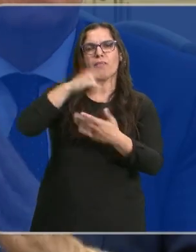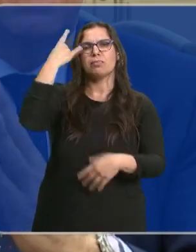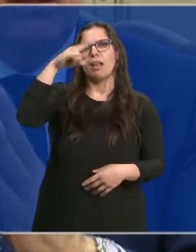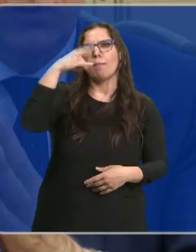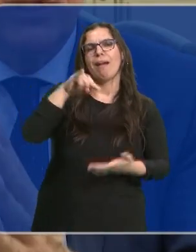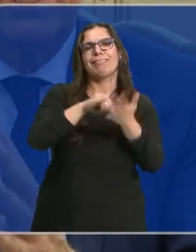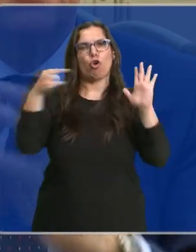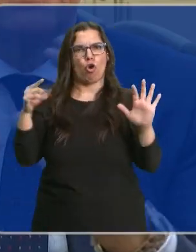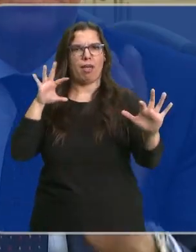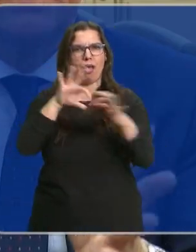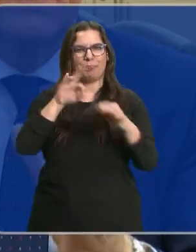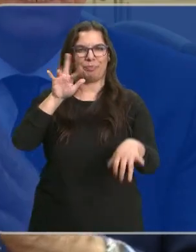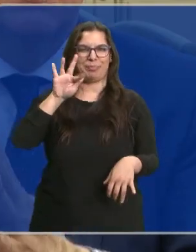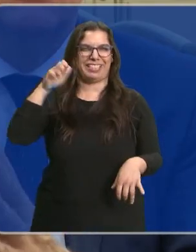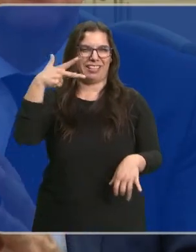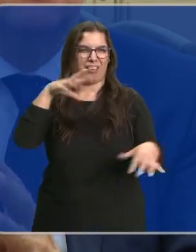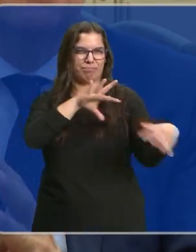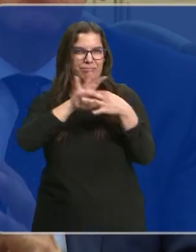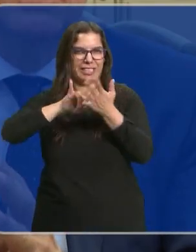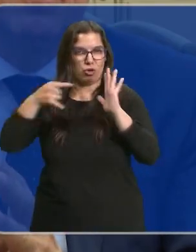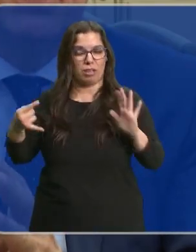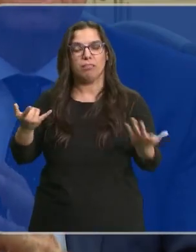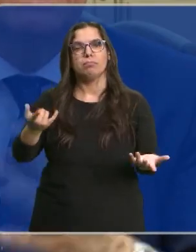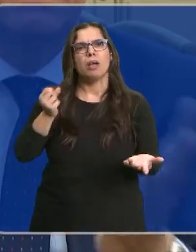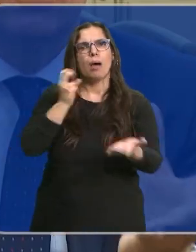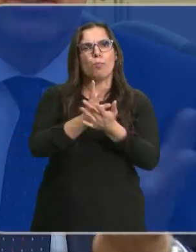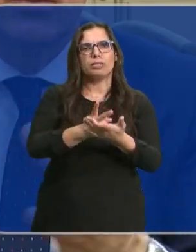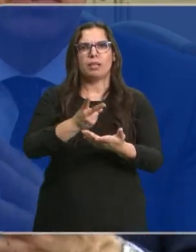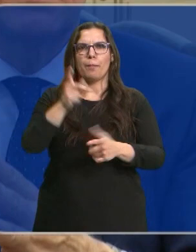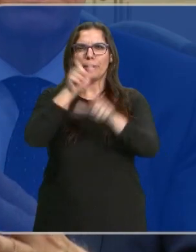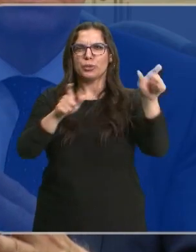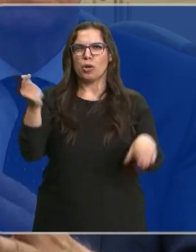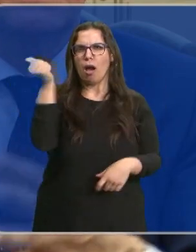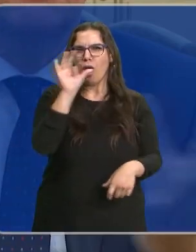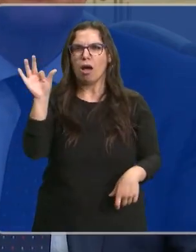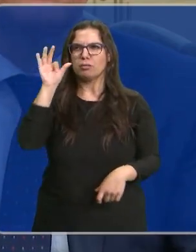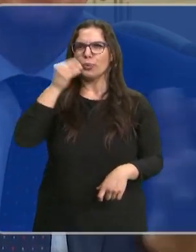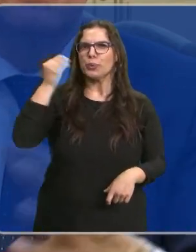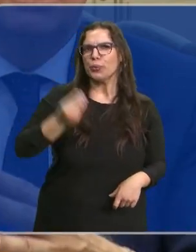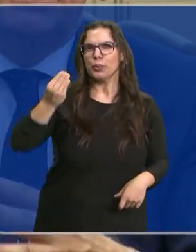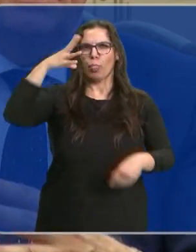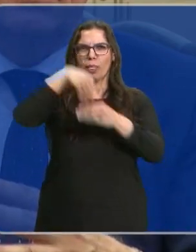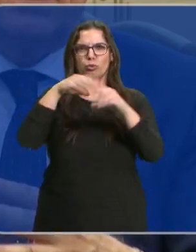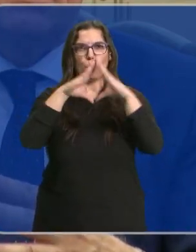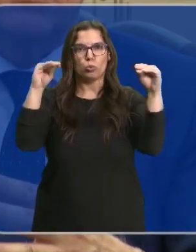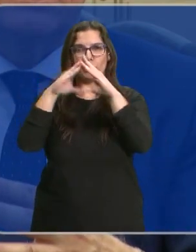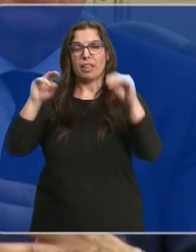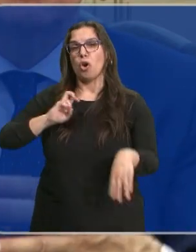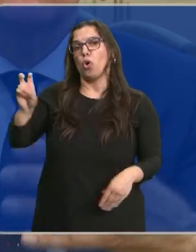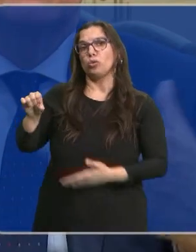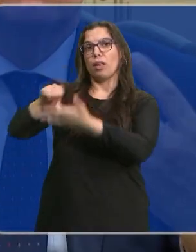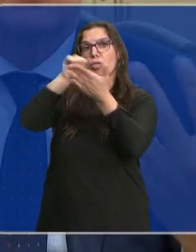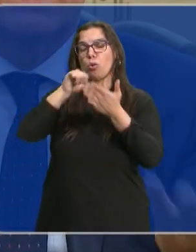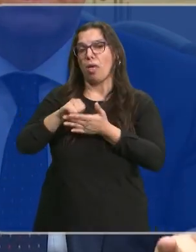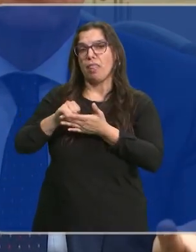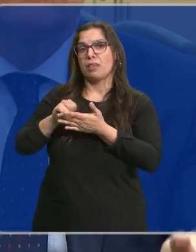ciudad de la tecnología. Salamanca es una ciudad que apuesta por el talento de sus universidades. Aquí, a diferencia de otras ciudades,